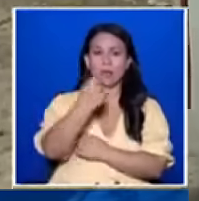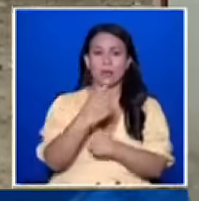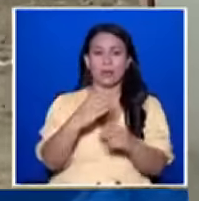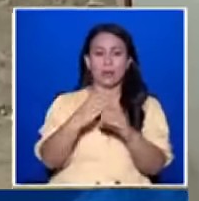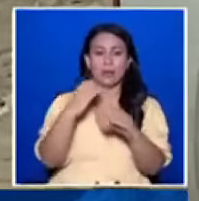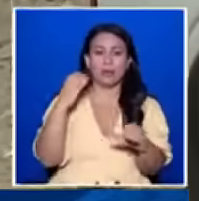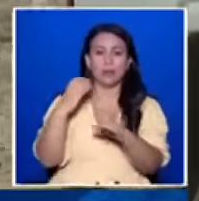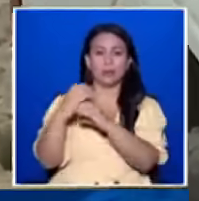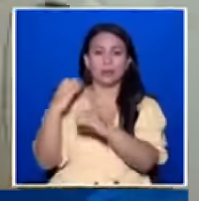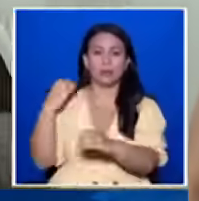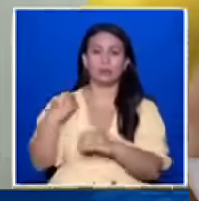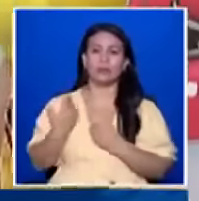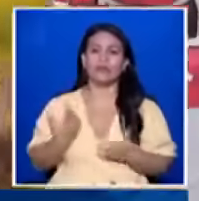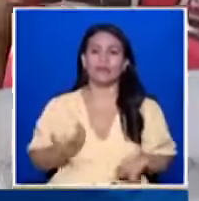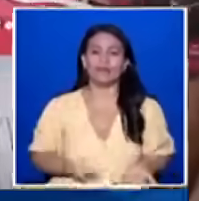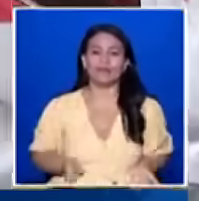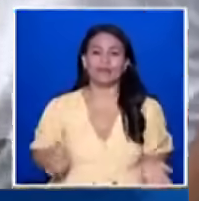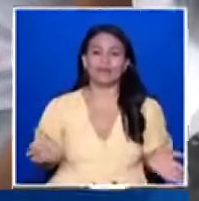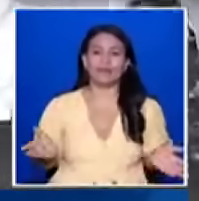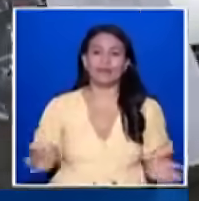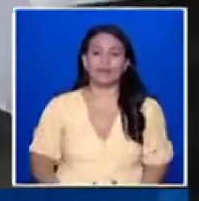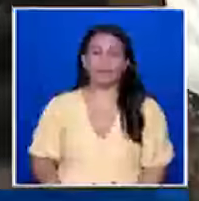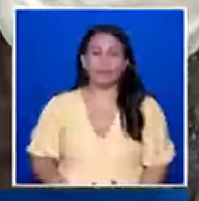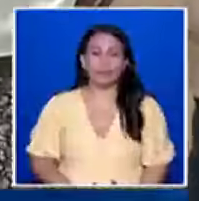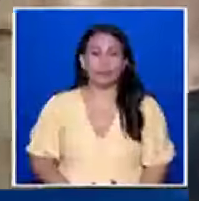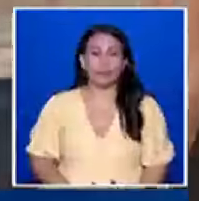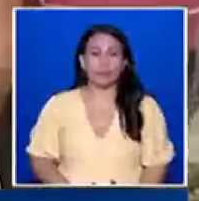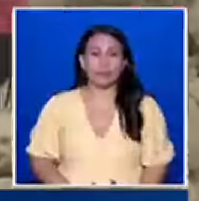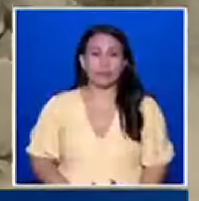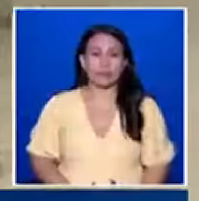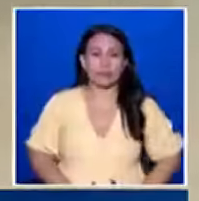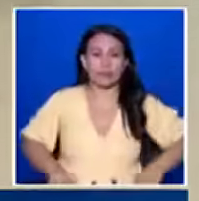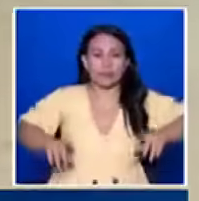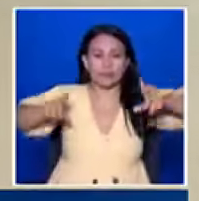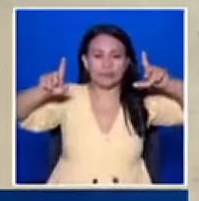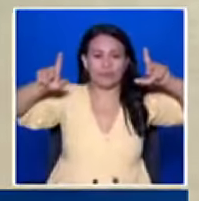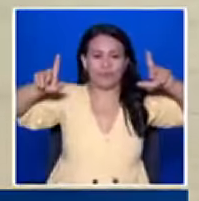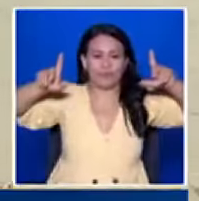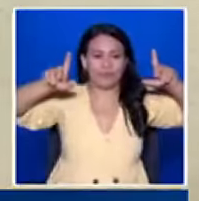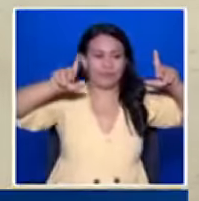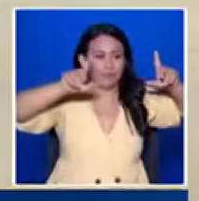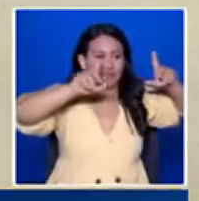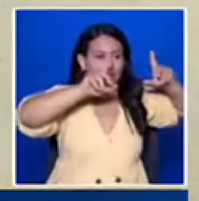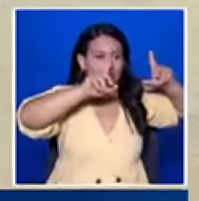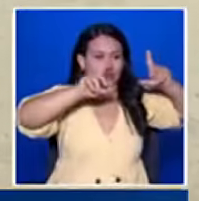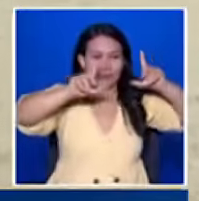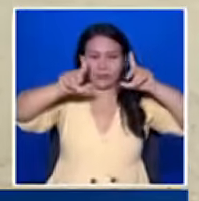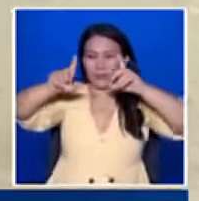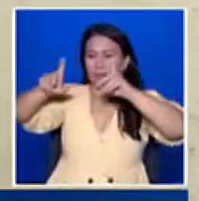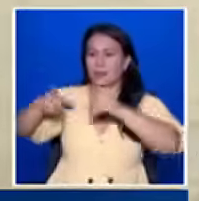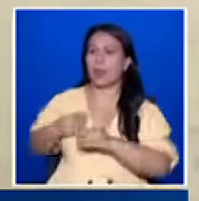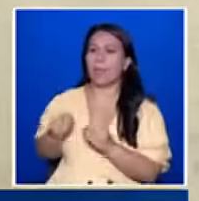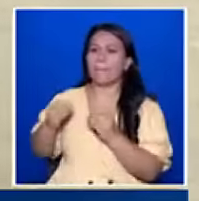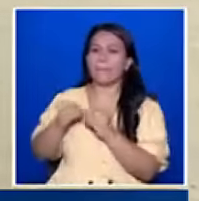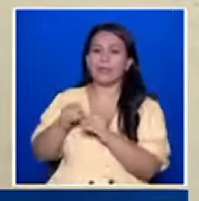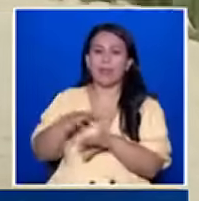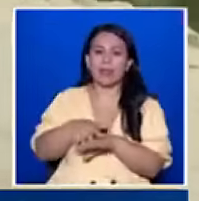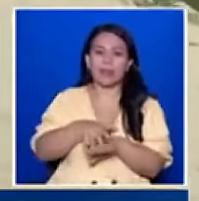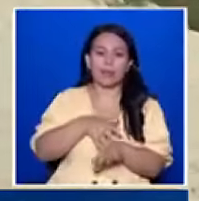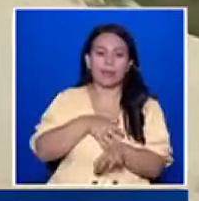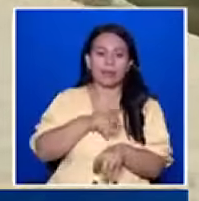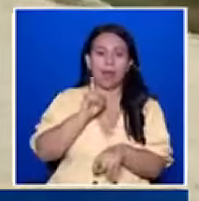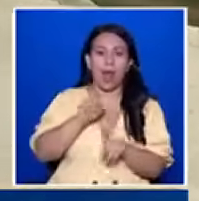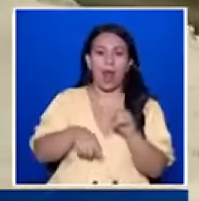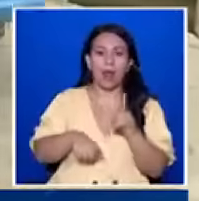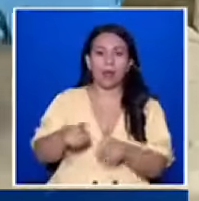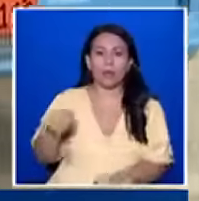nuevamente. Permítame la toma del bus que viene acá. Él viene entrando, el conductor viene entrando en este momento bastante despacio, pero hay